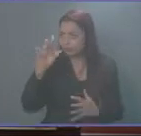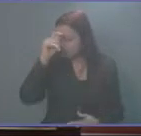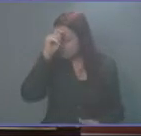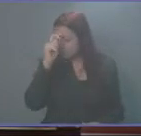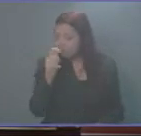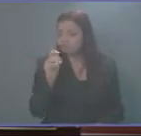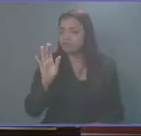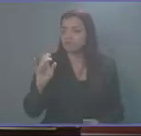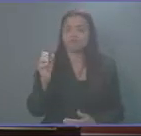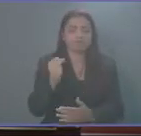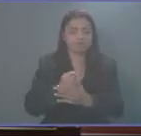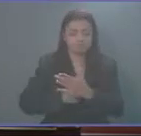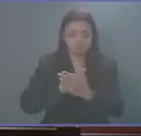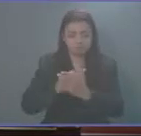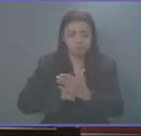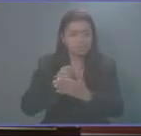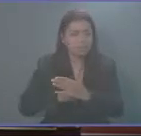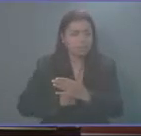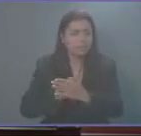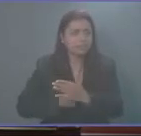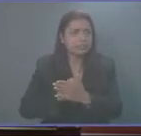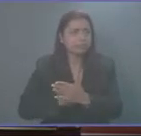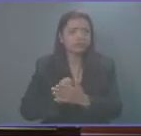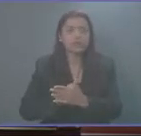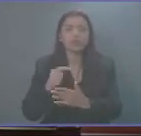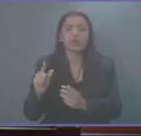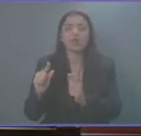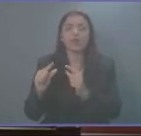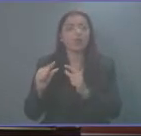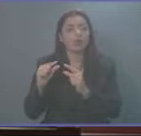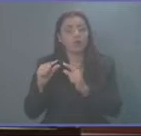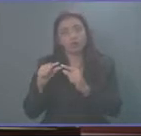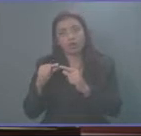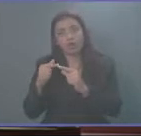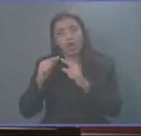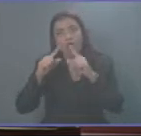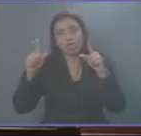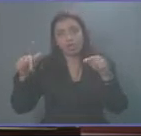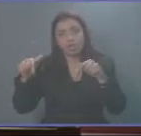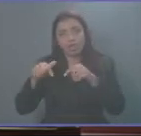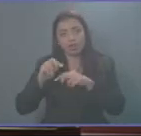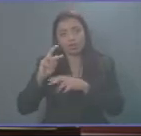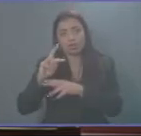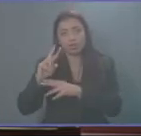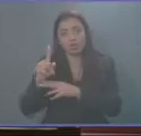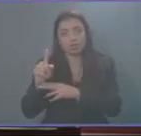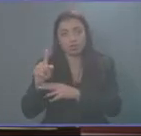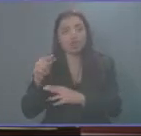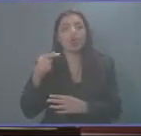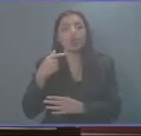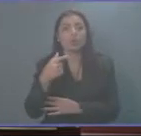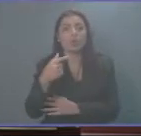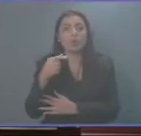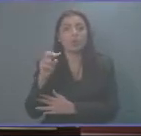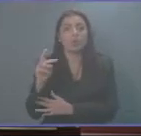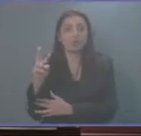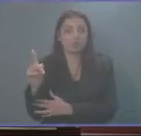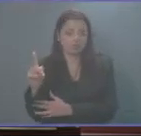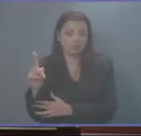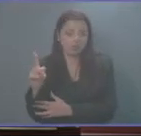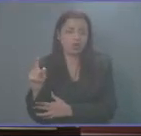el esfuerzo desarrollado por el Grupo Megavisión. Un esfuerzo también integral